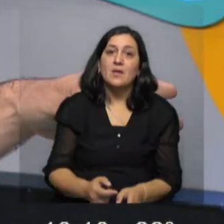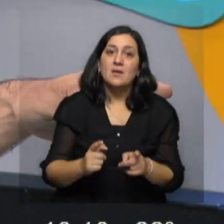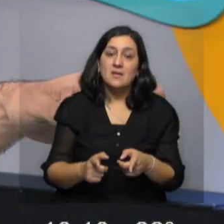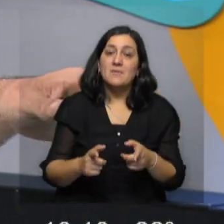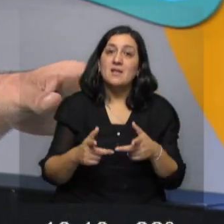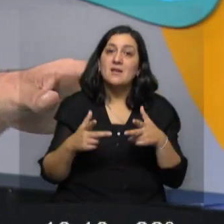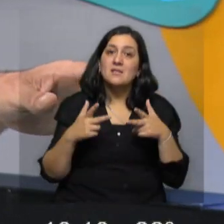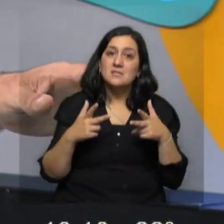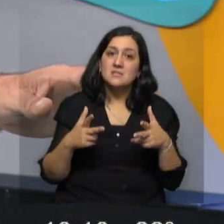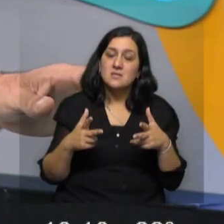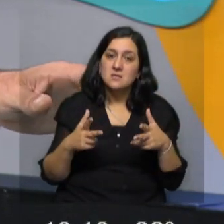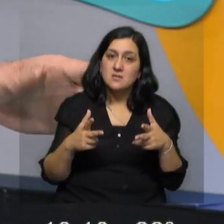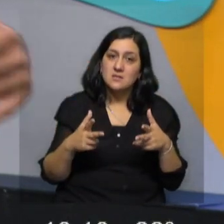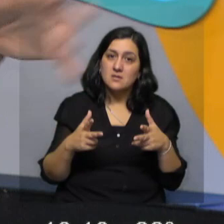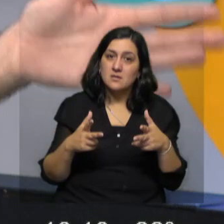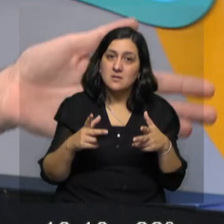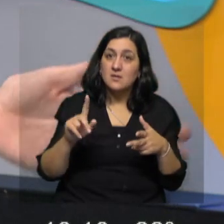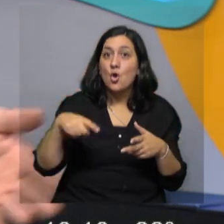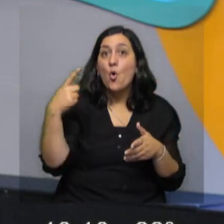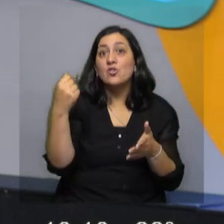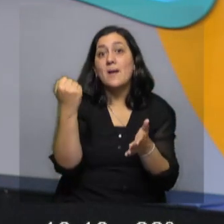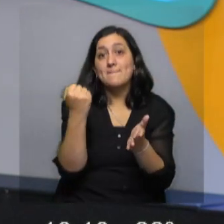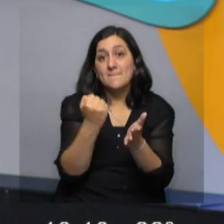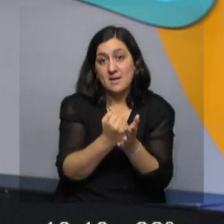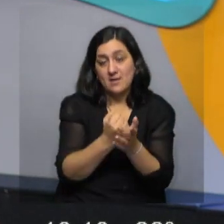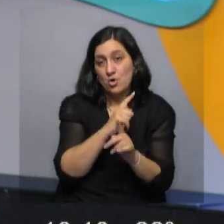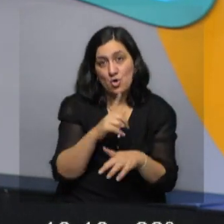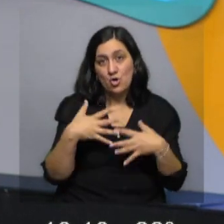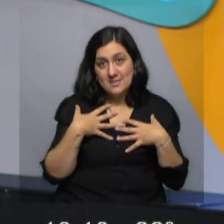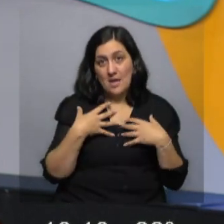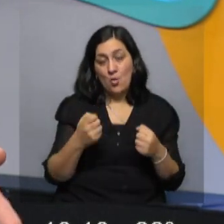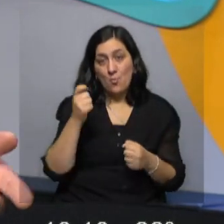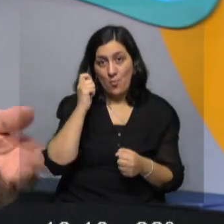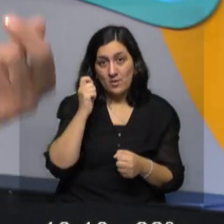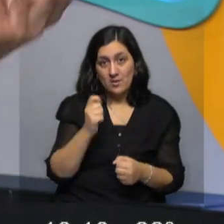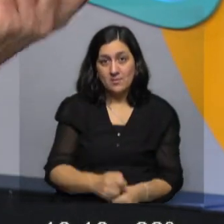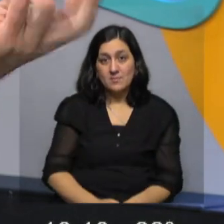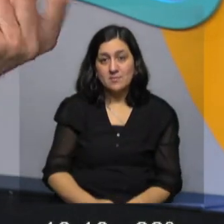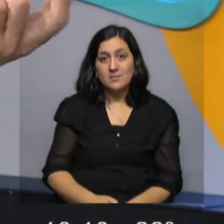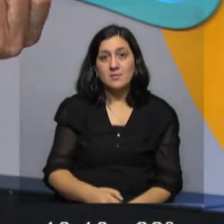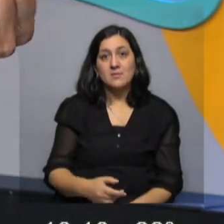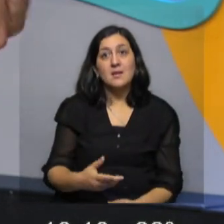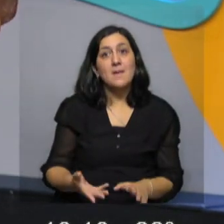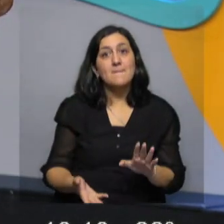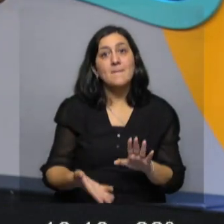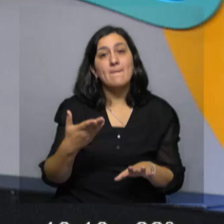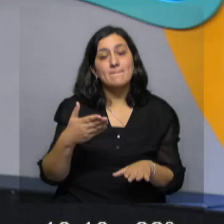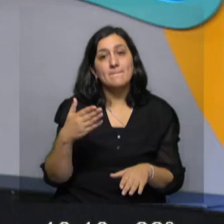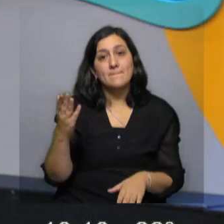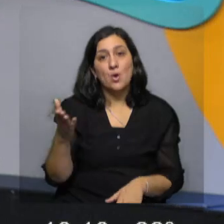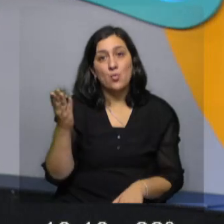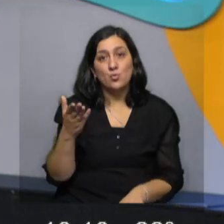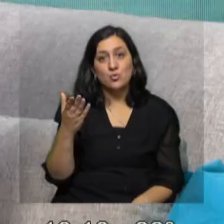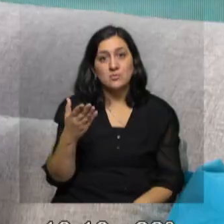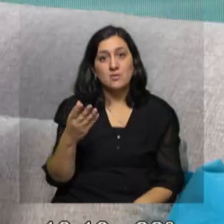decir que los de otras marcas, no los que estamos mostrando acá, traen más productos. ¿Más qué?